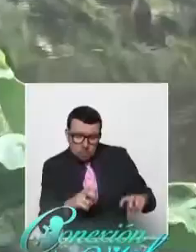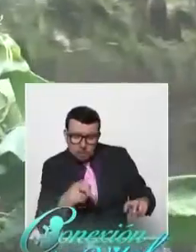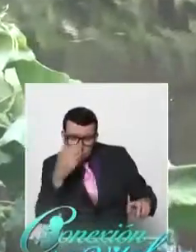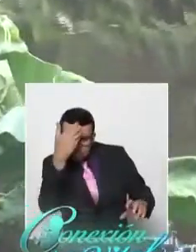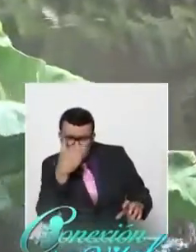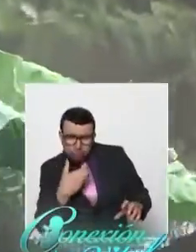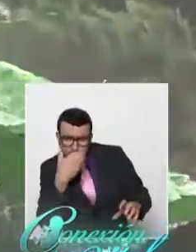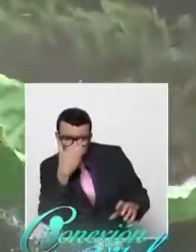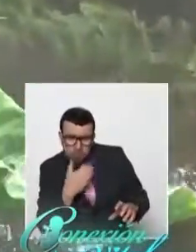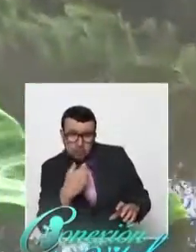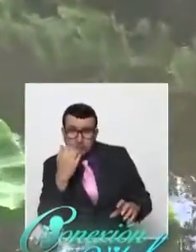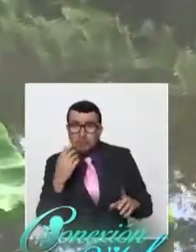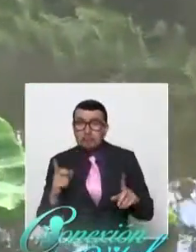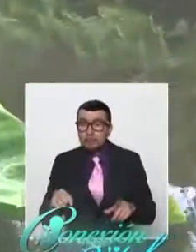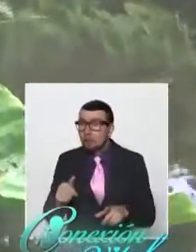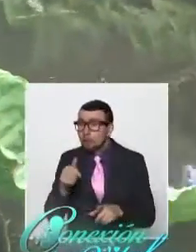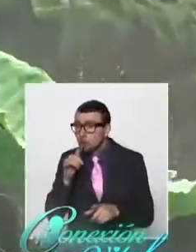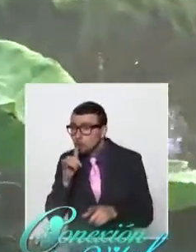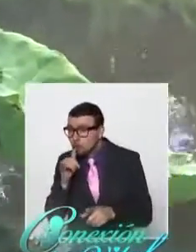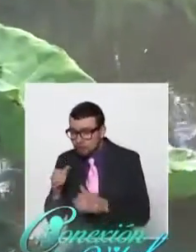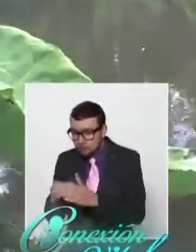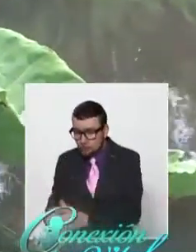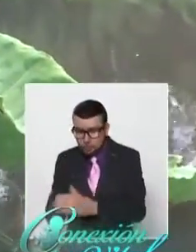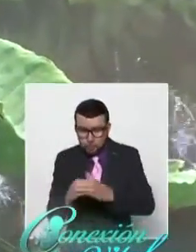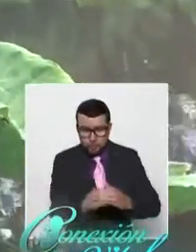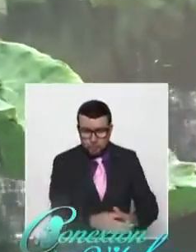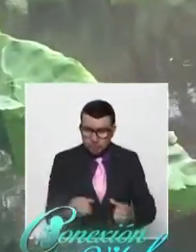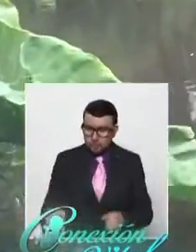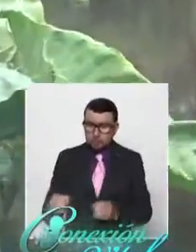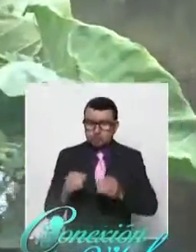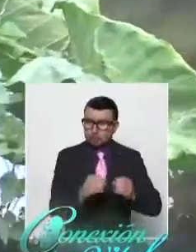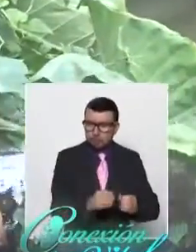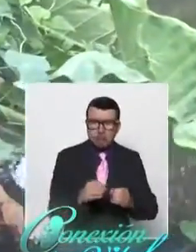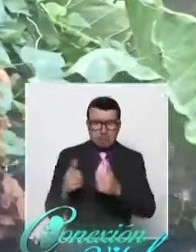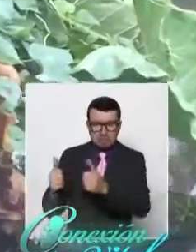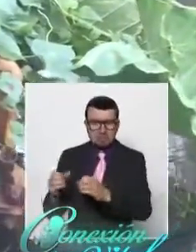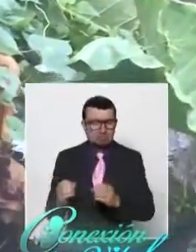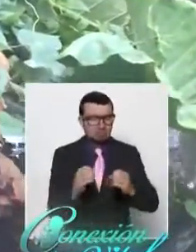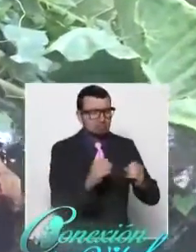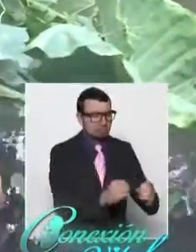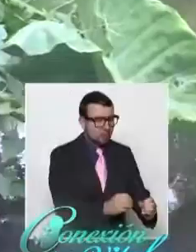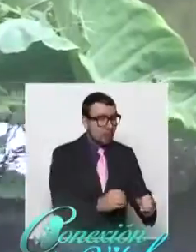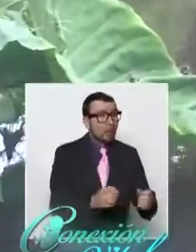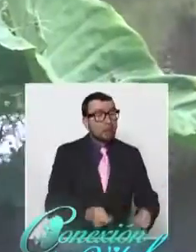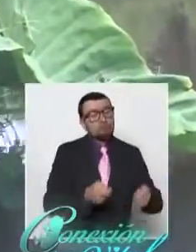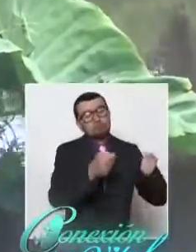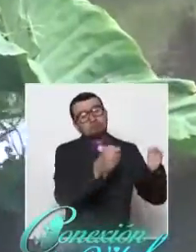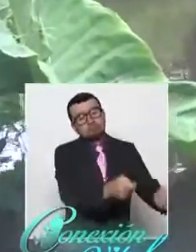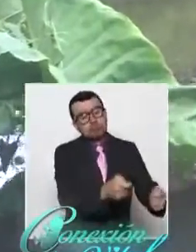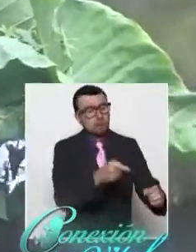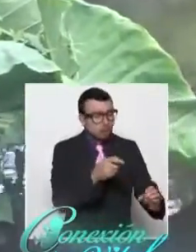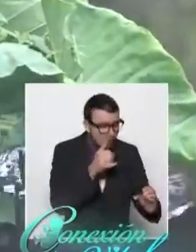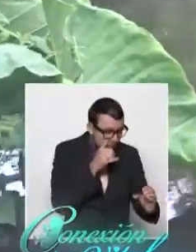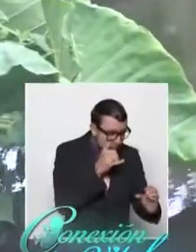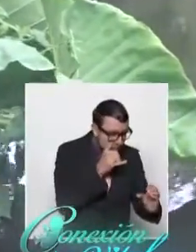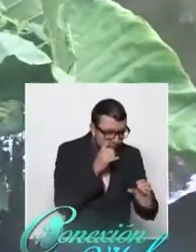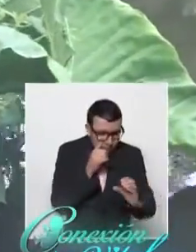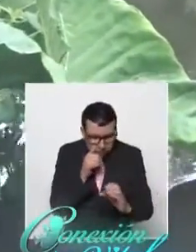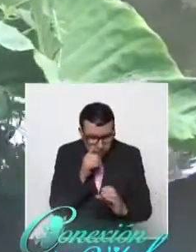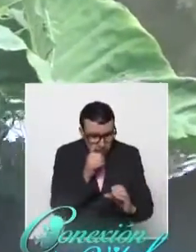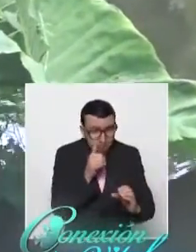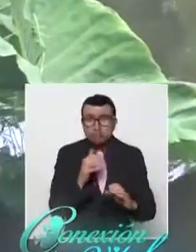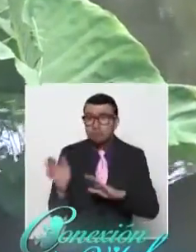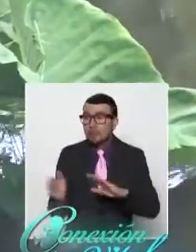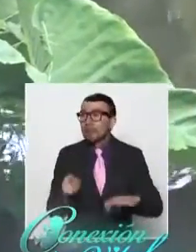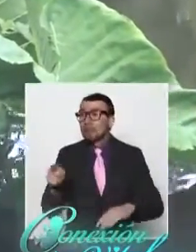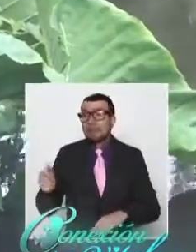un parcial de orina. Luego lo recibimos y en laboratorio a la persona se le hacen 14 exámenes